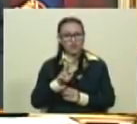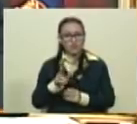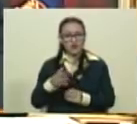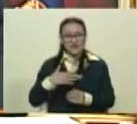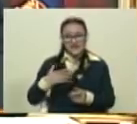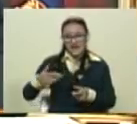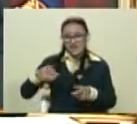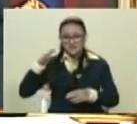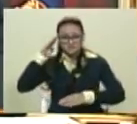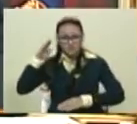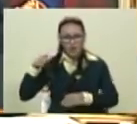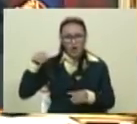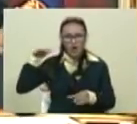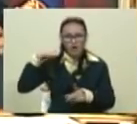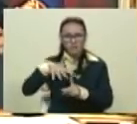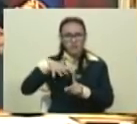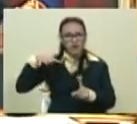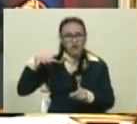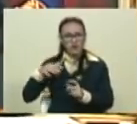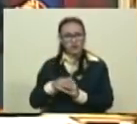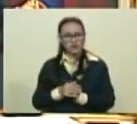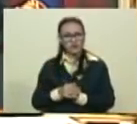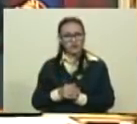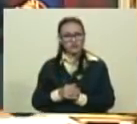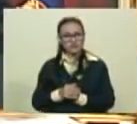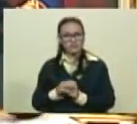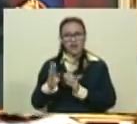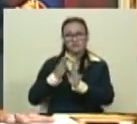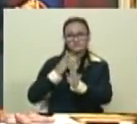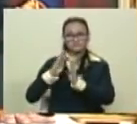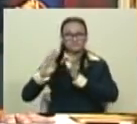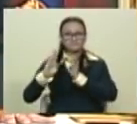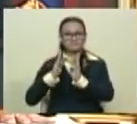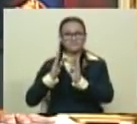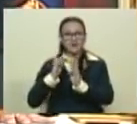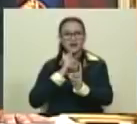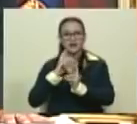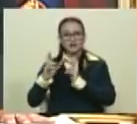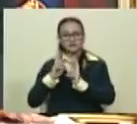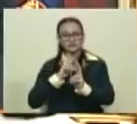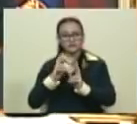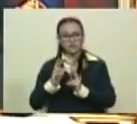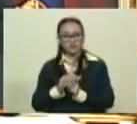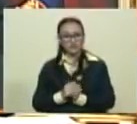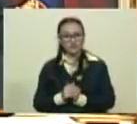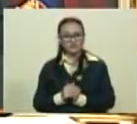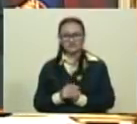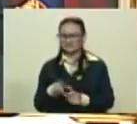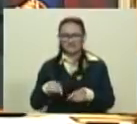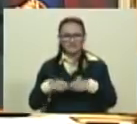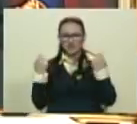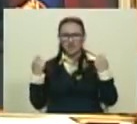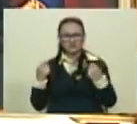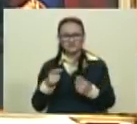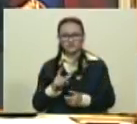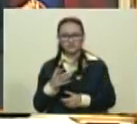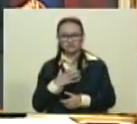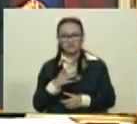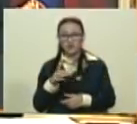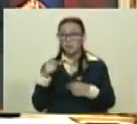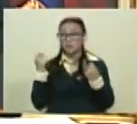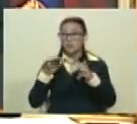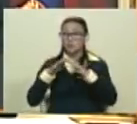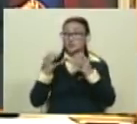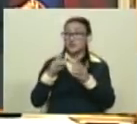fuerza para las relaciones bilaterales. Es una inmensa violación que pareciera en la campaña